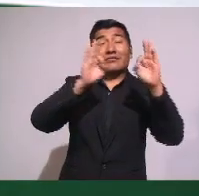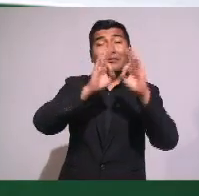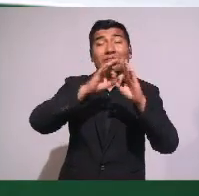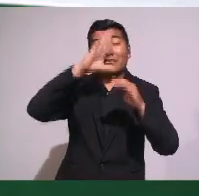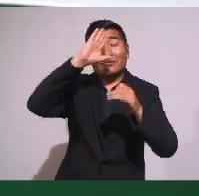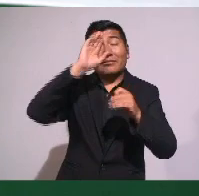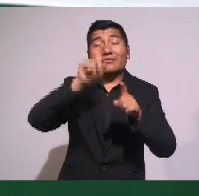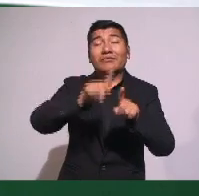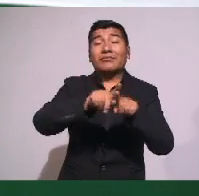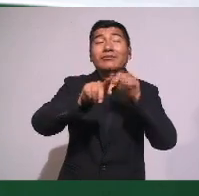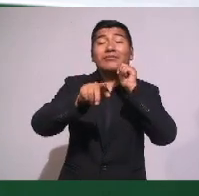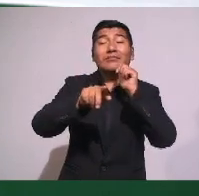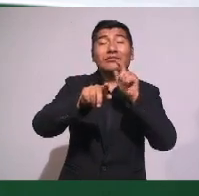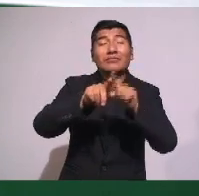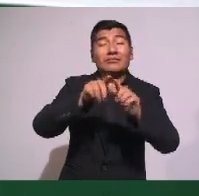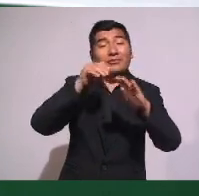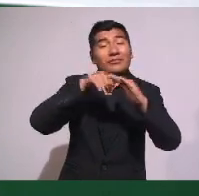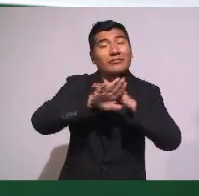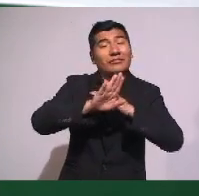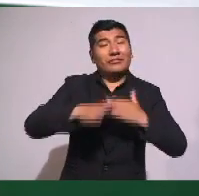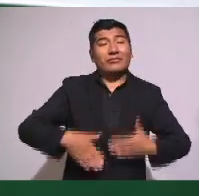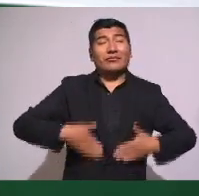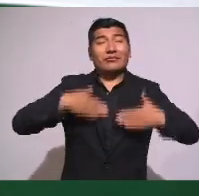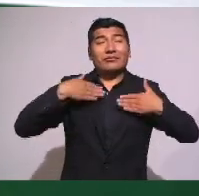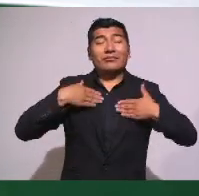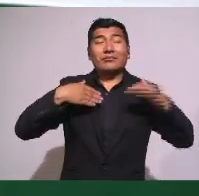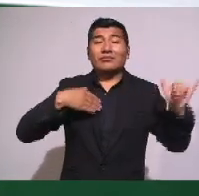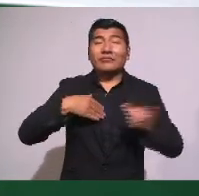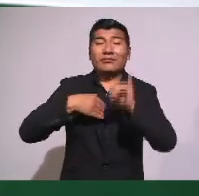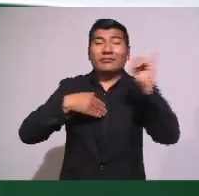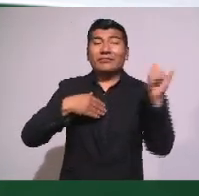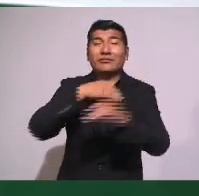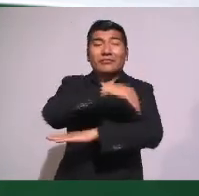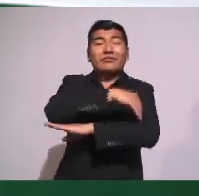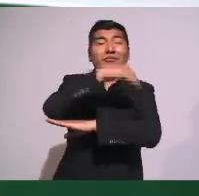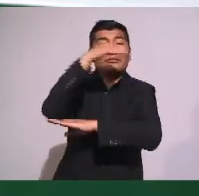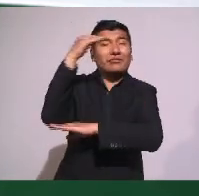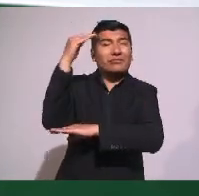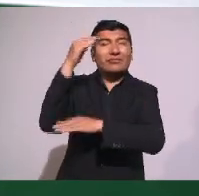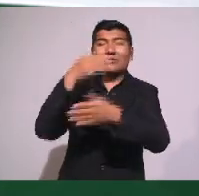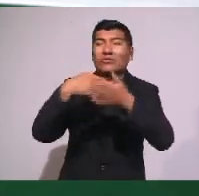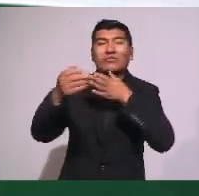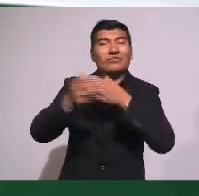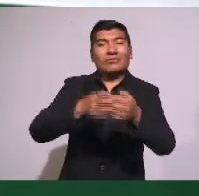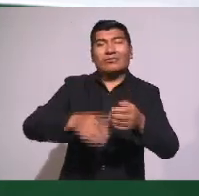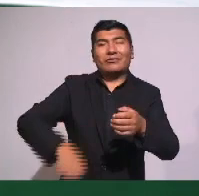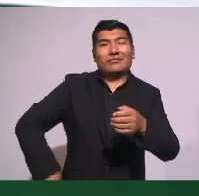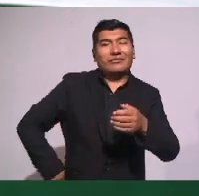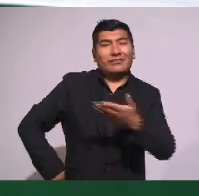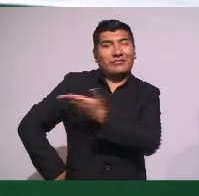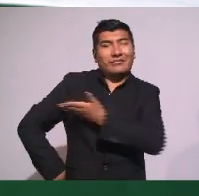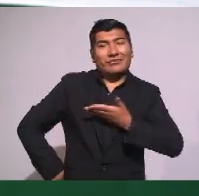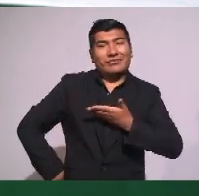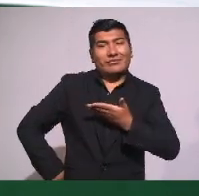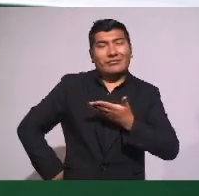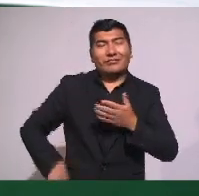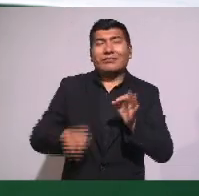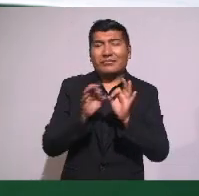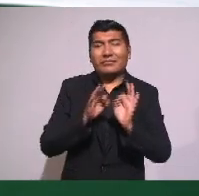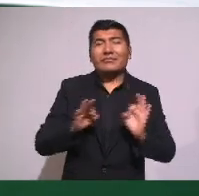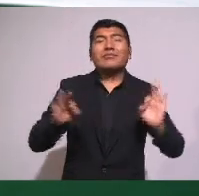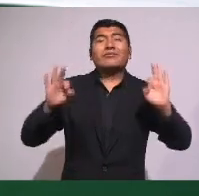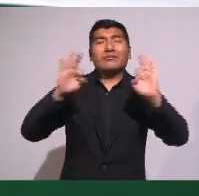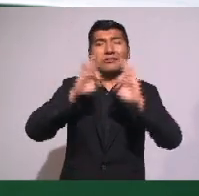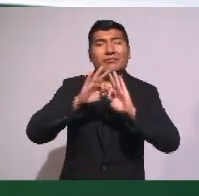hermanos, entrar a la vida eterna, aunque sea manco. Qué